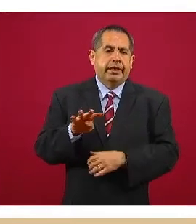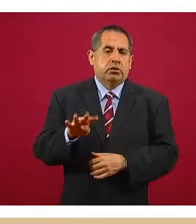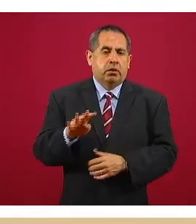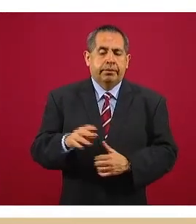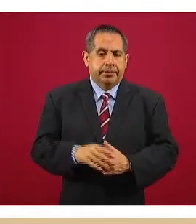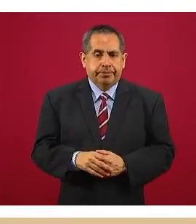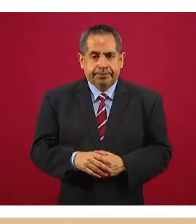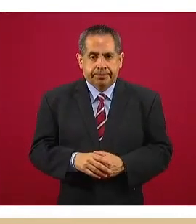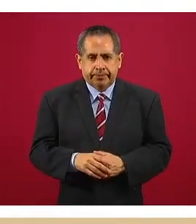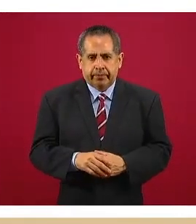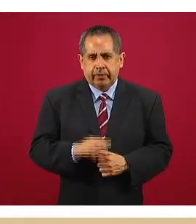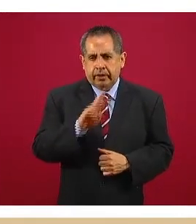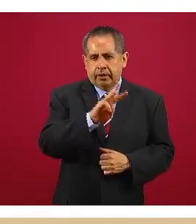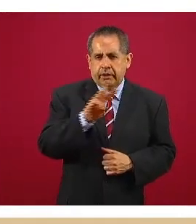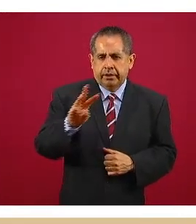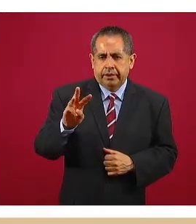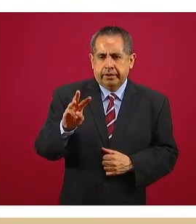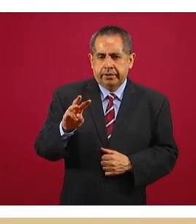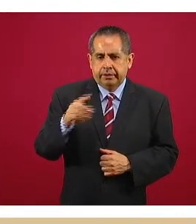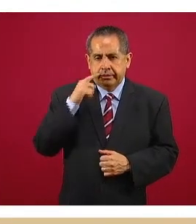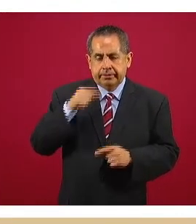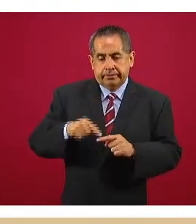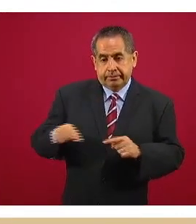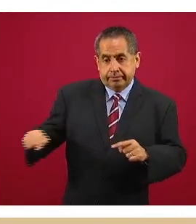COVID-19. La página es